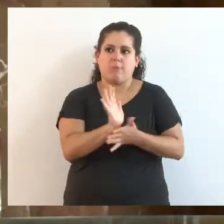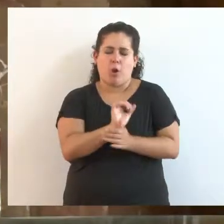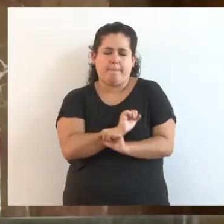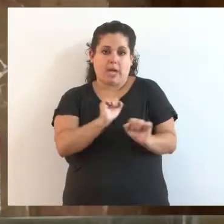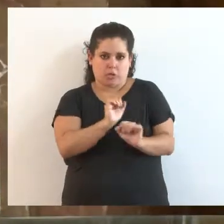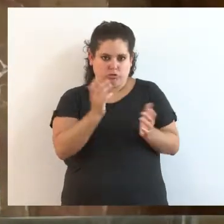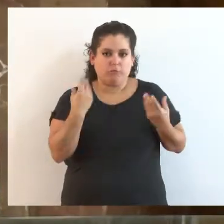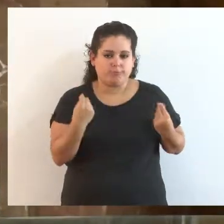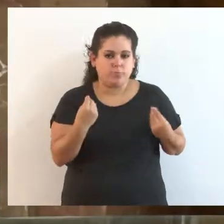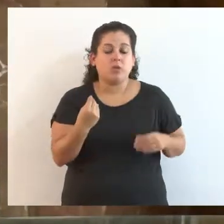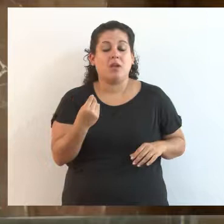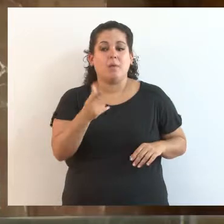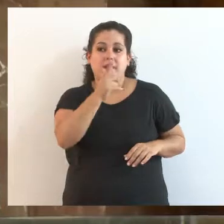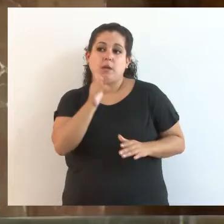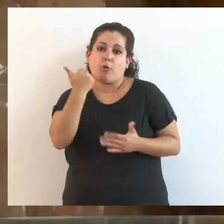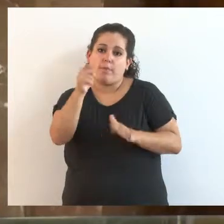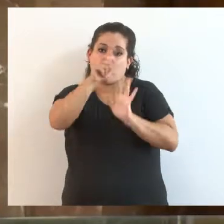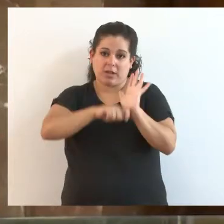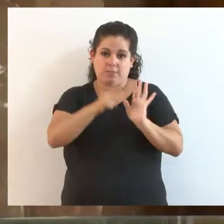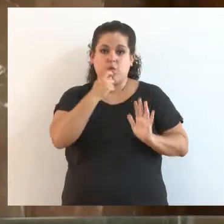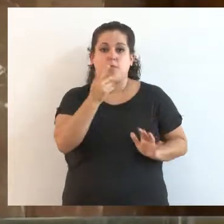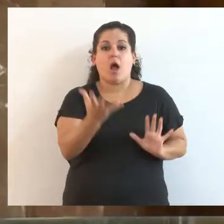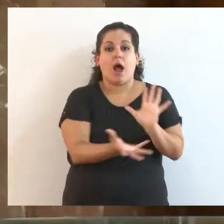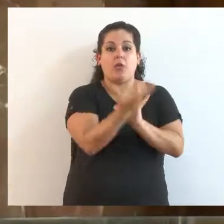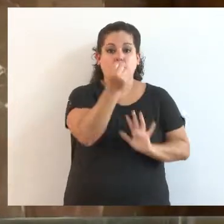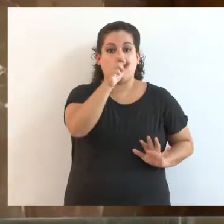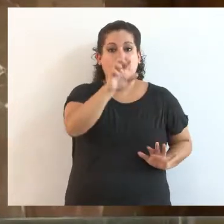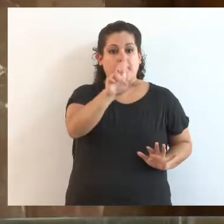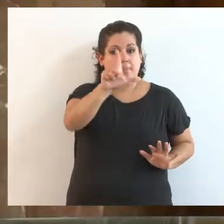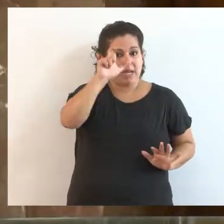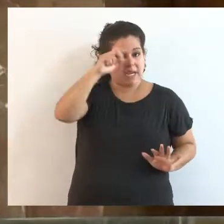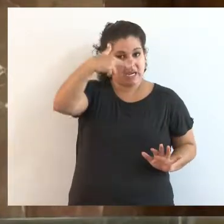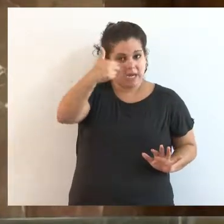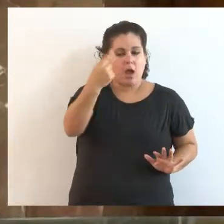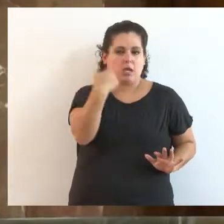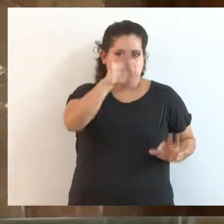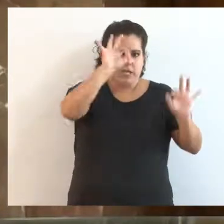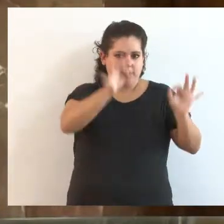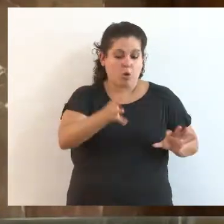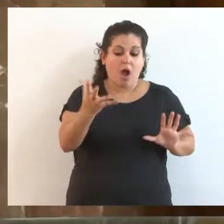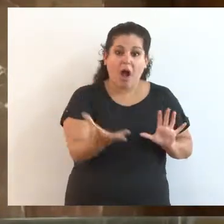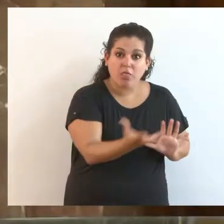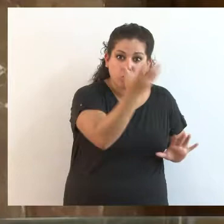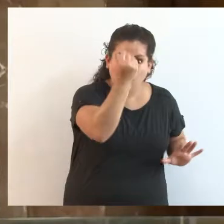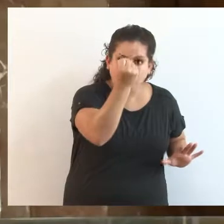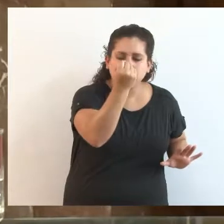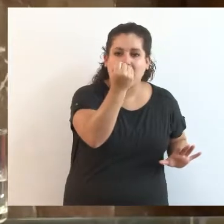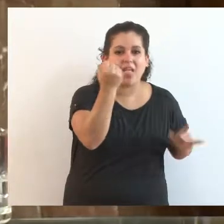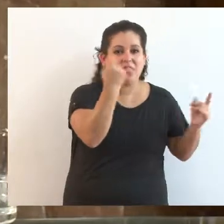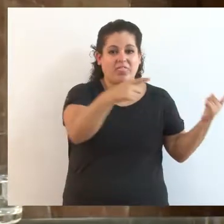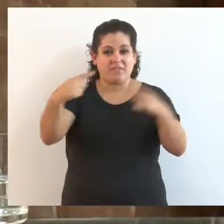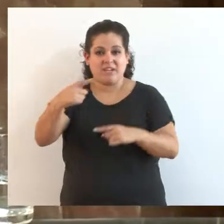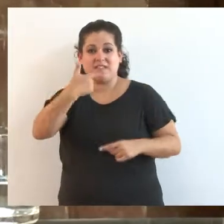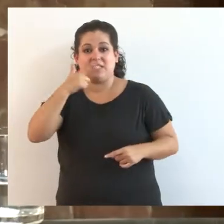tener un impacto y me parece que lo podríamos corregir. En la adopción plena se sabe que cuando uno adopta plenamente a un hijo, a diferencia de la